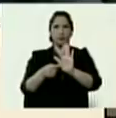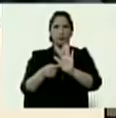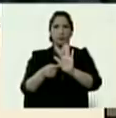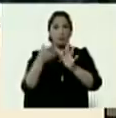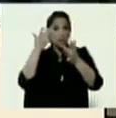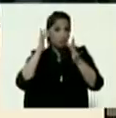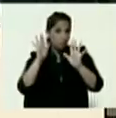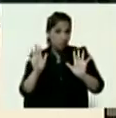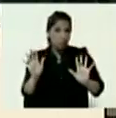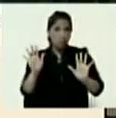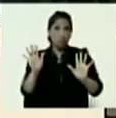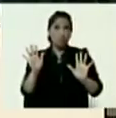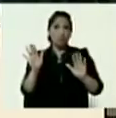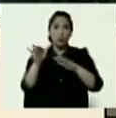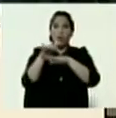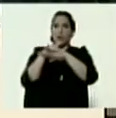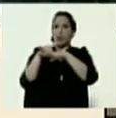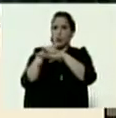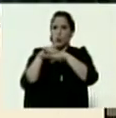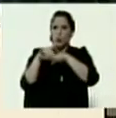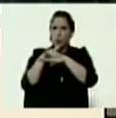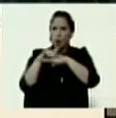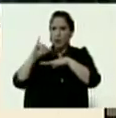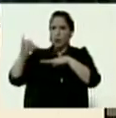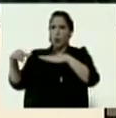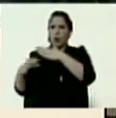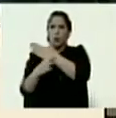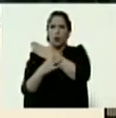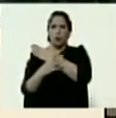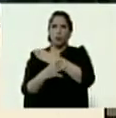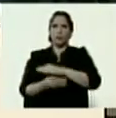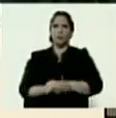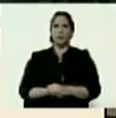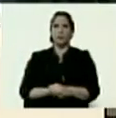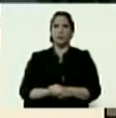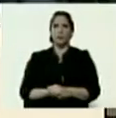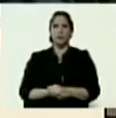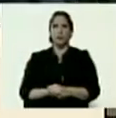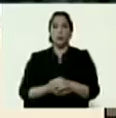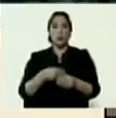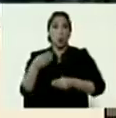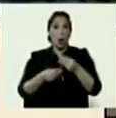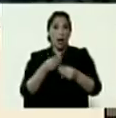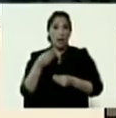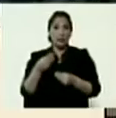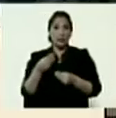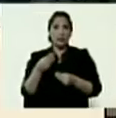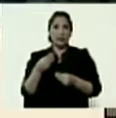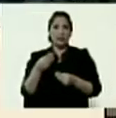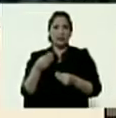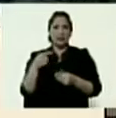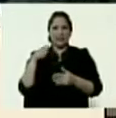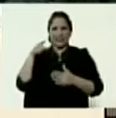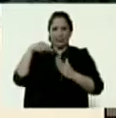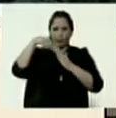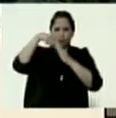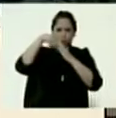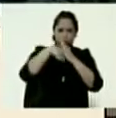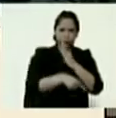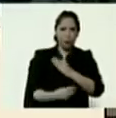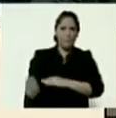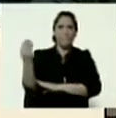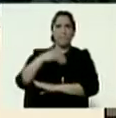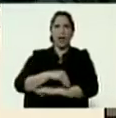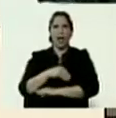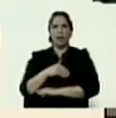intenta disculpar al señor Guaidó, no hace sino incriminarlo más, porque derrumba